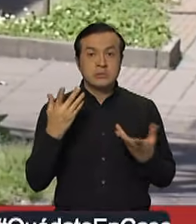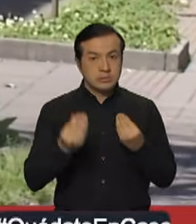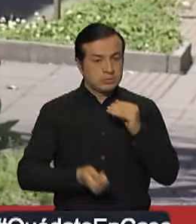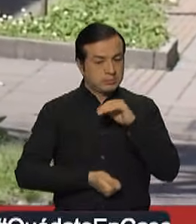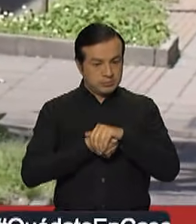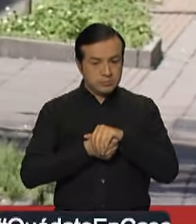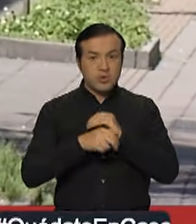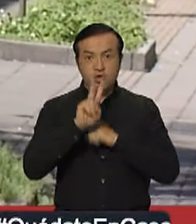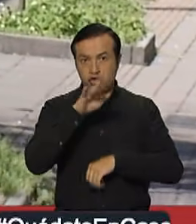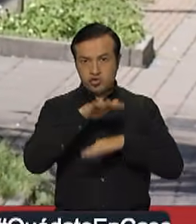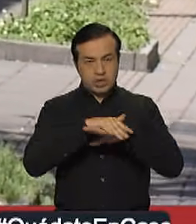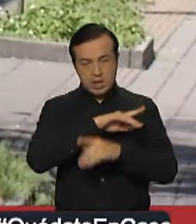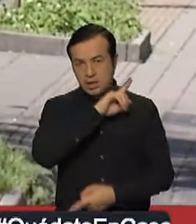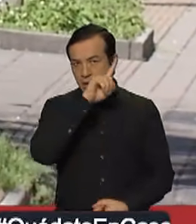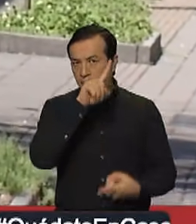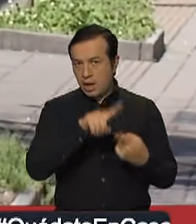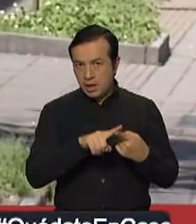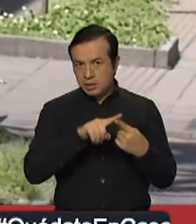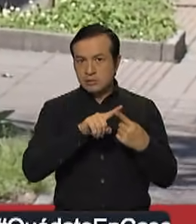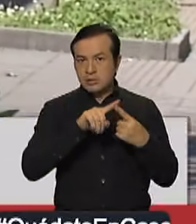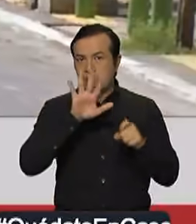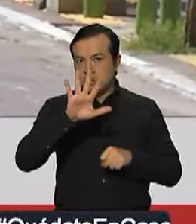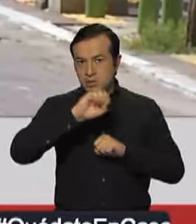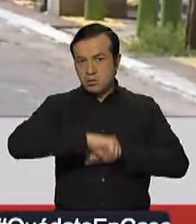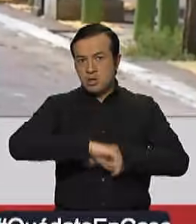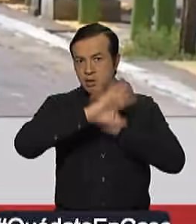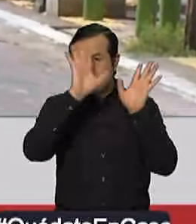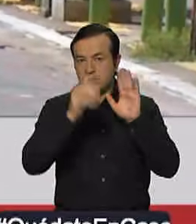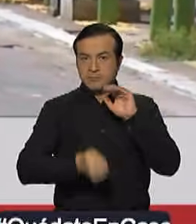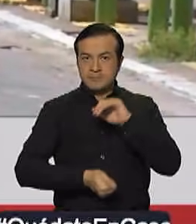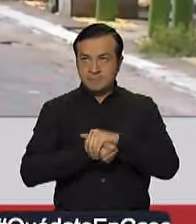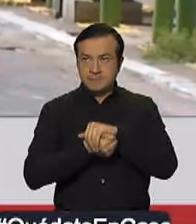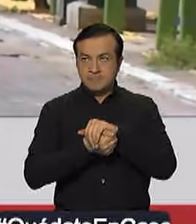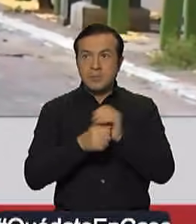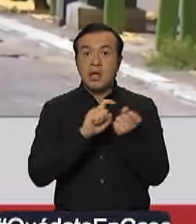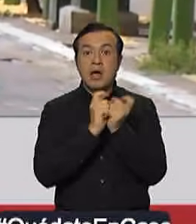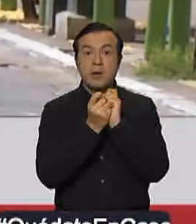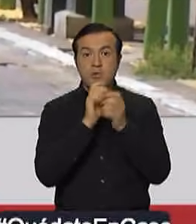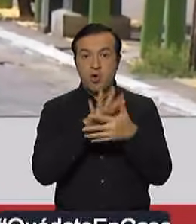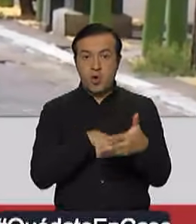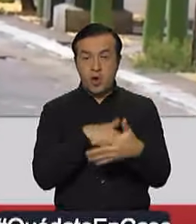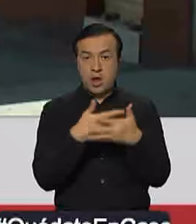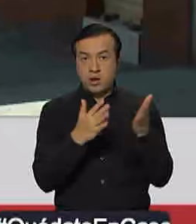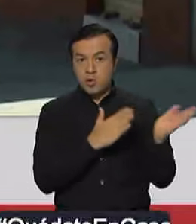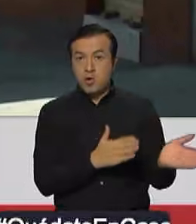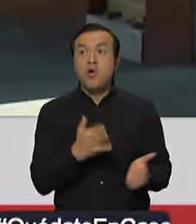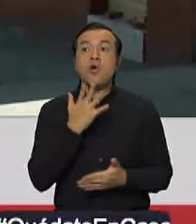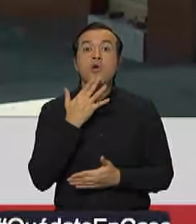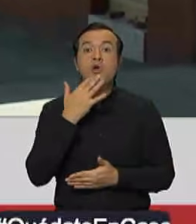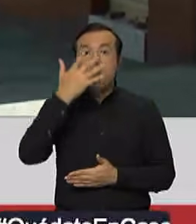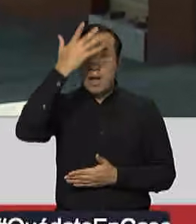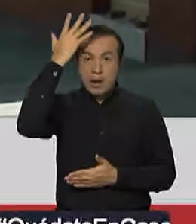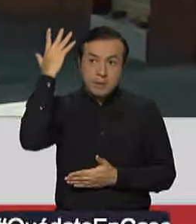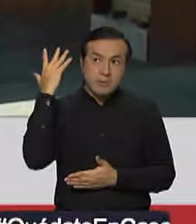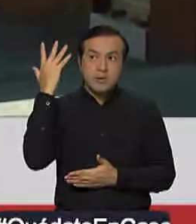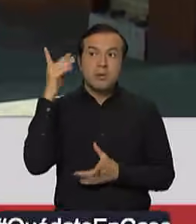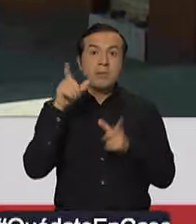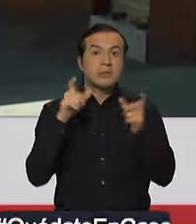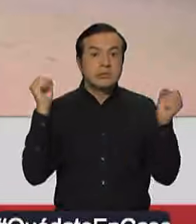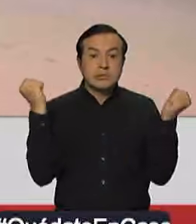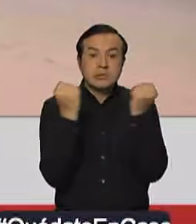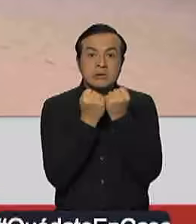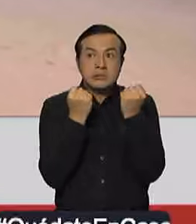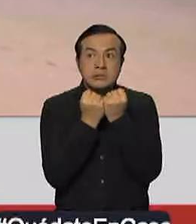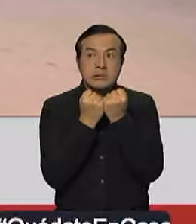mantiene desde las 14 horas hasta las 5 de la mañana. El cambio de horario para el color amarillo se da para evitar aglomeraciones en